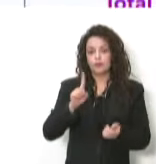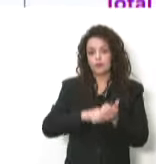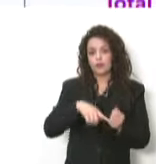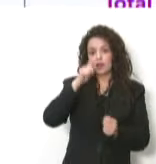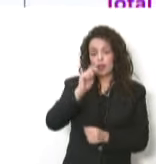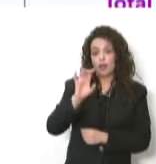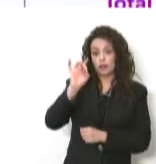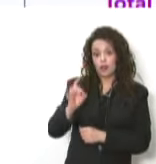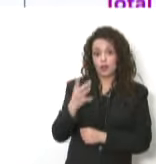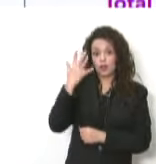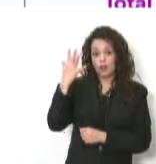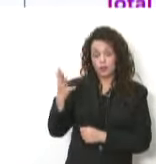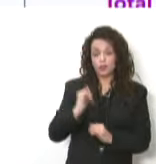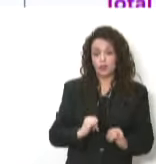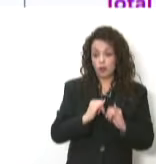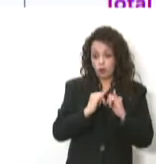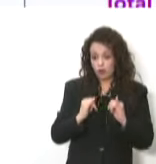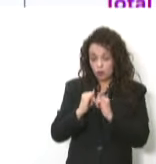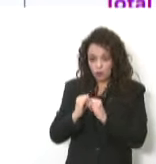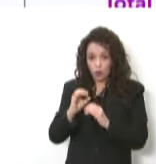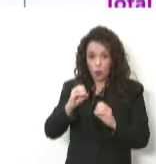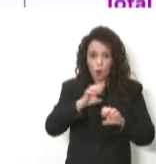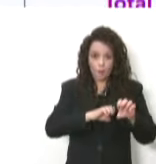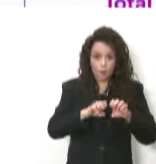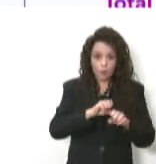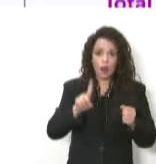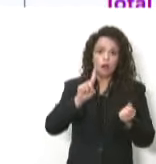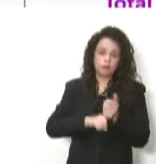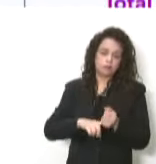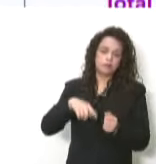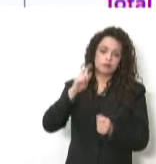los 369, que representan el 9, tienen 100,